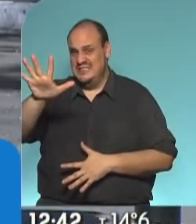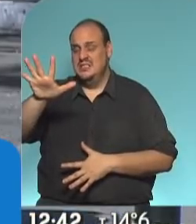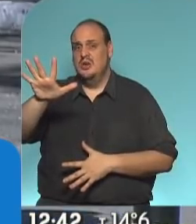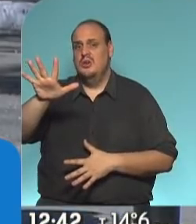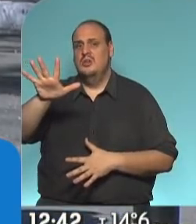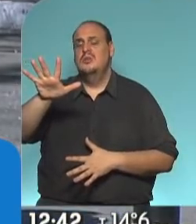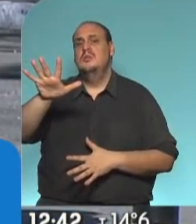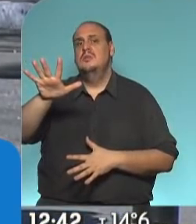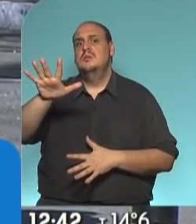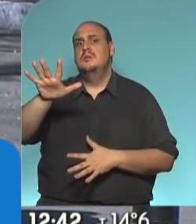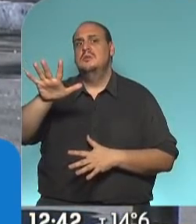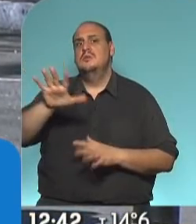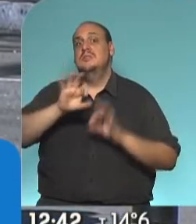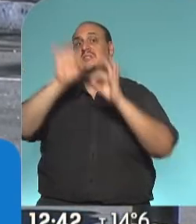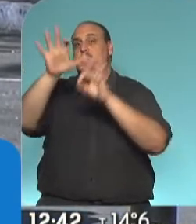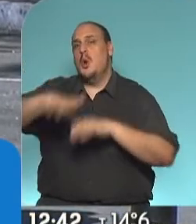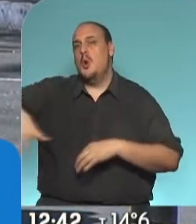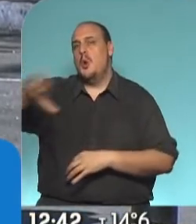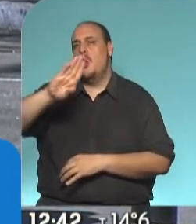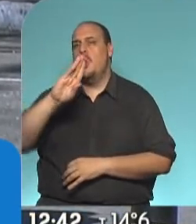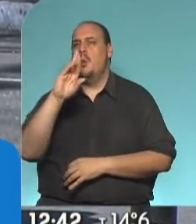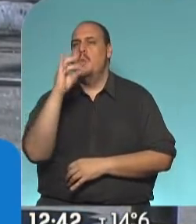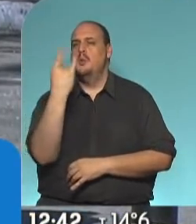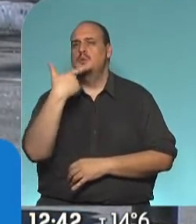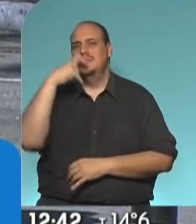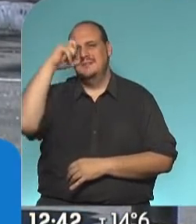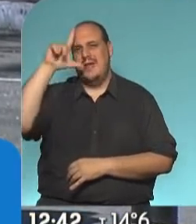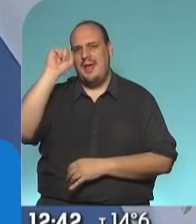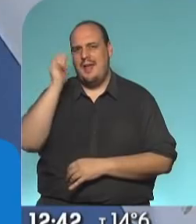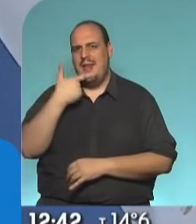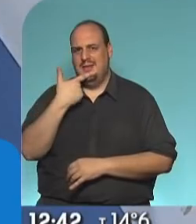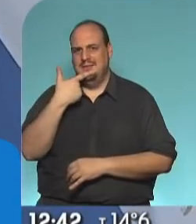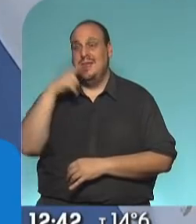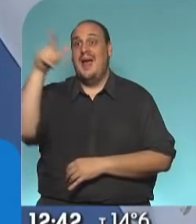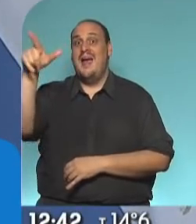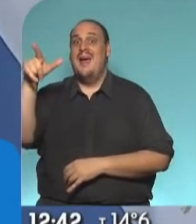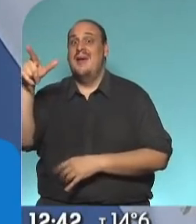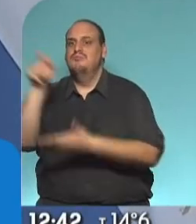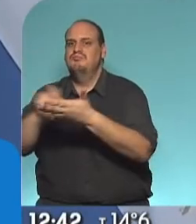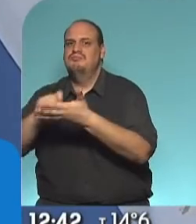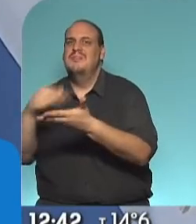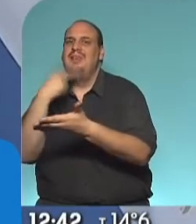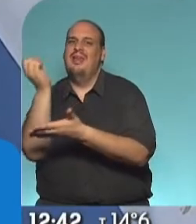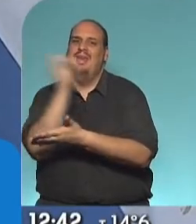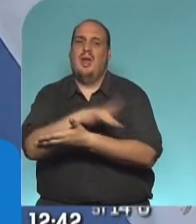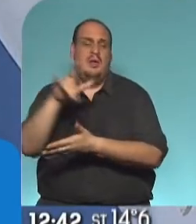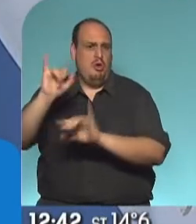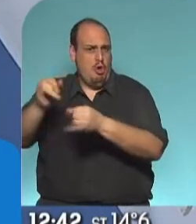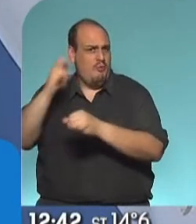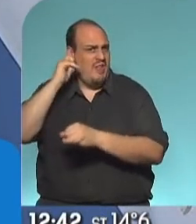a Bruselas. Y allí empezó a escribirle a su hija. Era joven, tenía 50